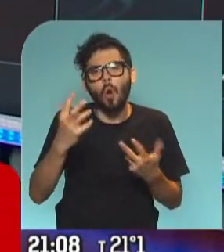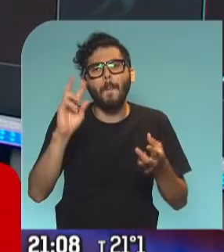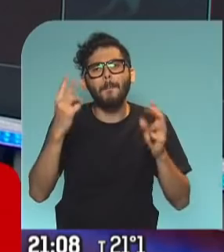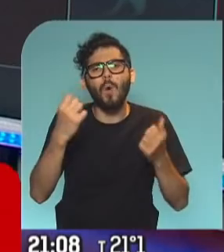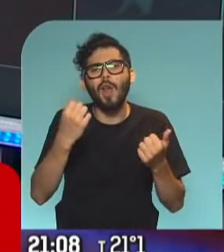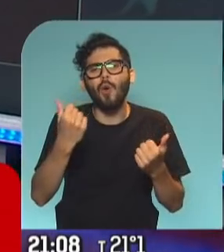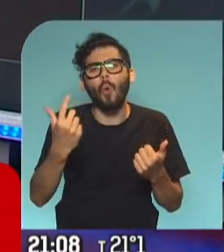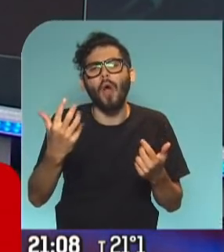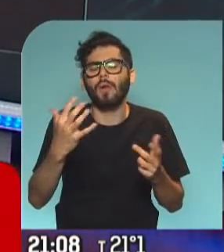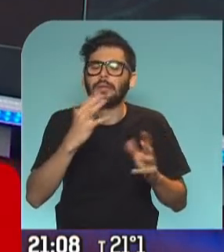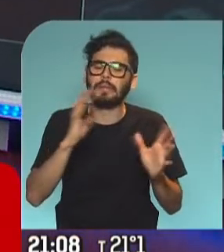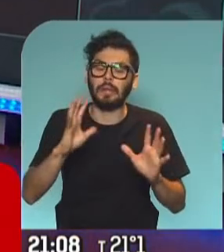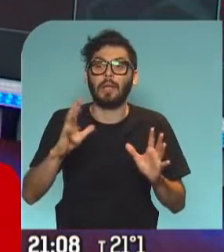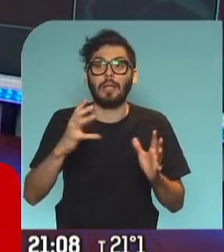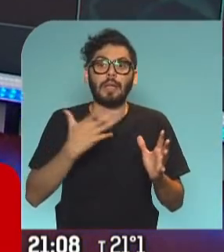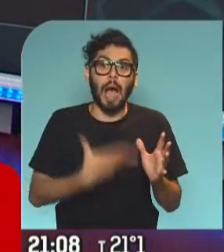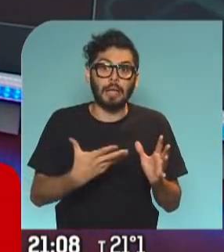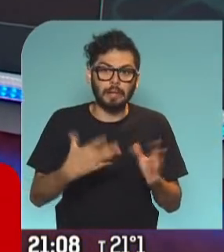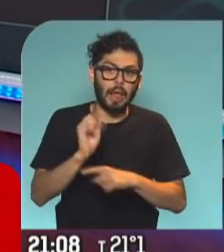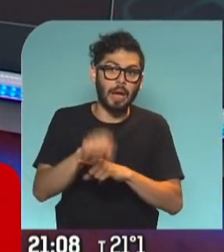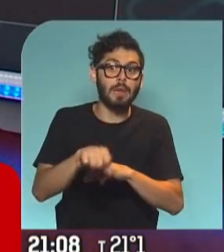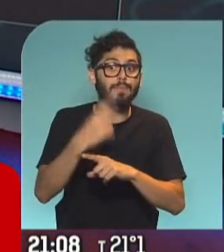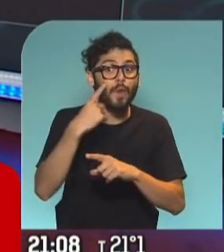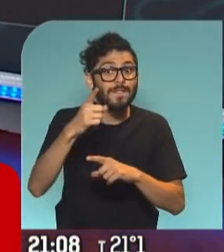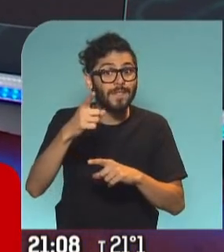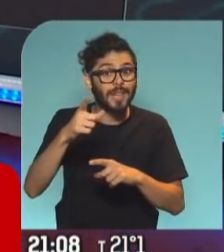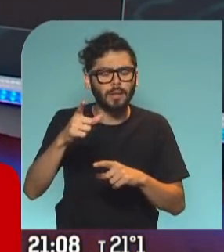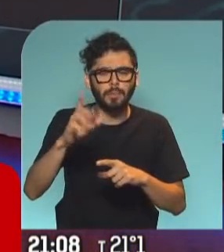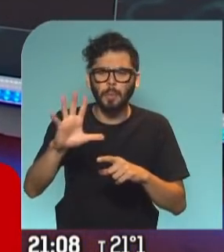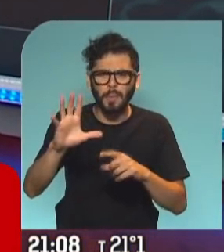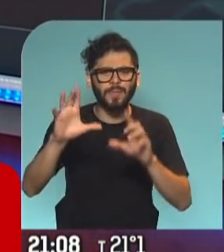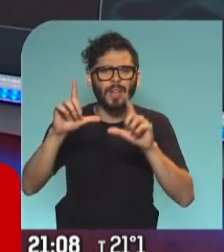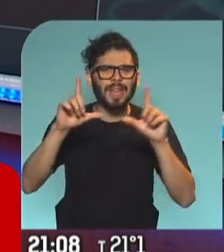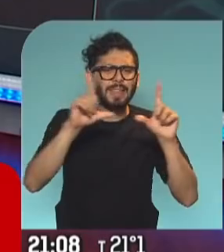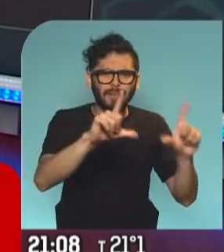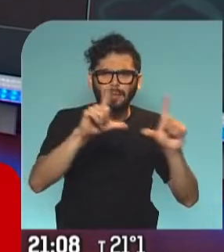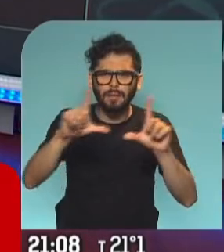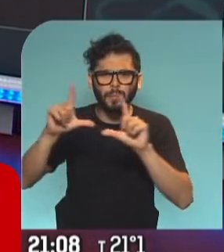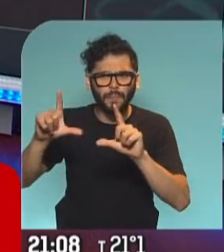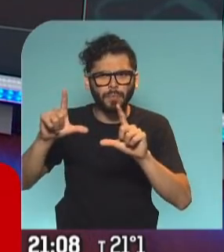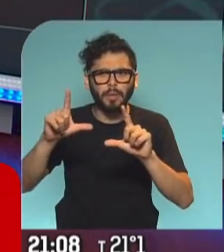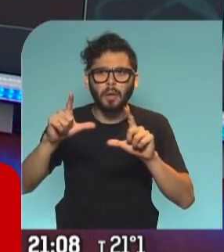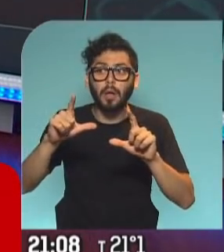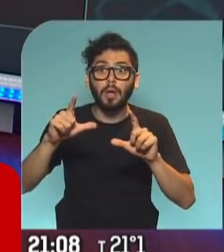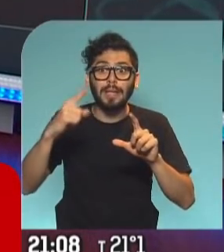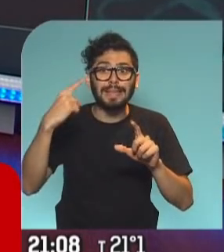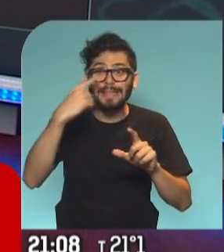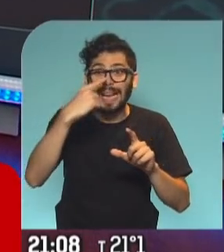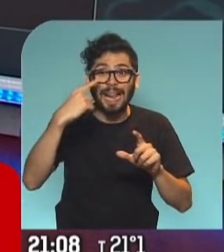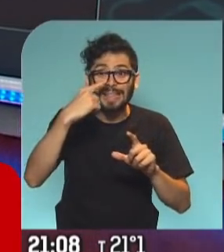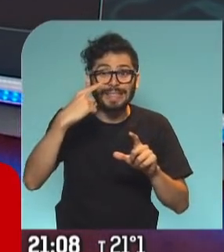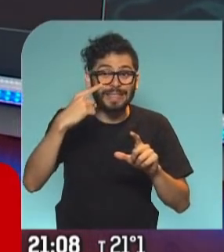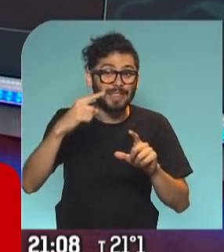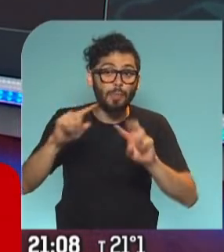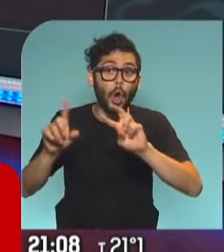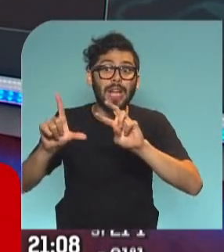infectados, entonces tiene un problema. Pero en los 3 casos se dio también la particularidad de que la celeste el pico es elevadísimo en la segunda